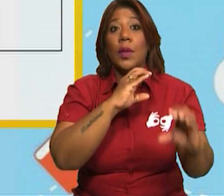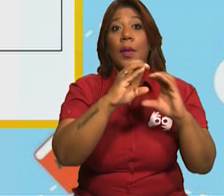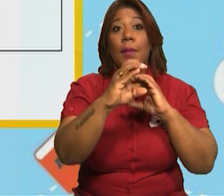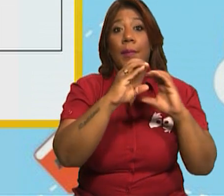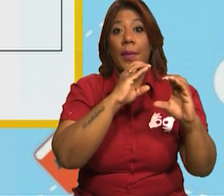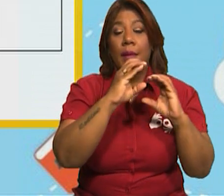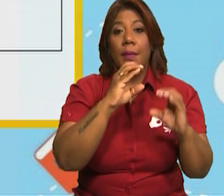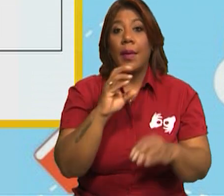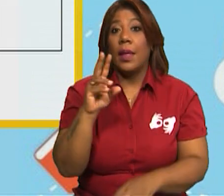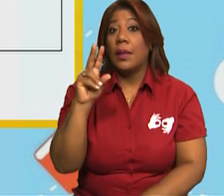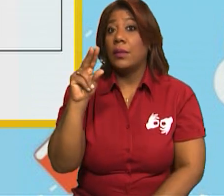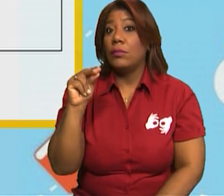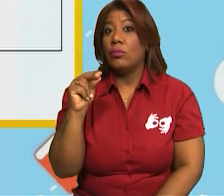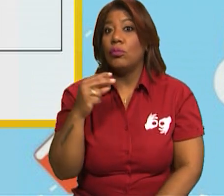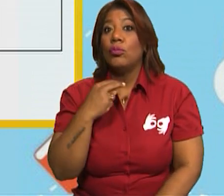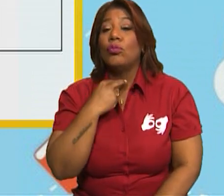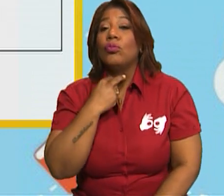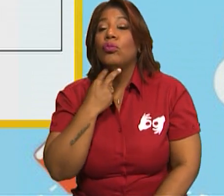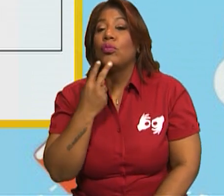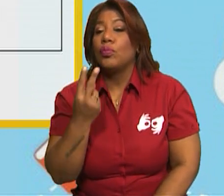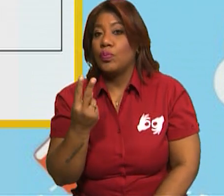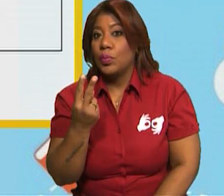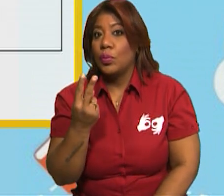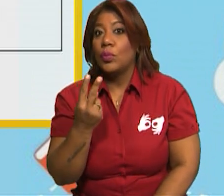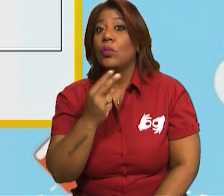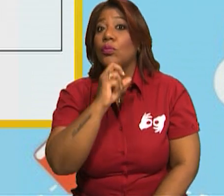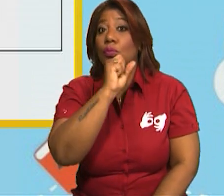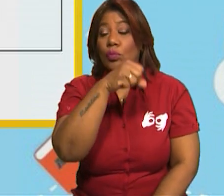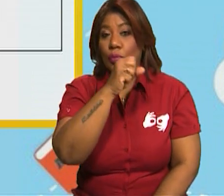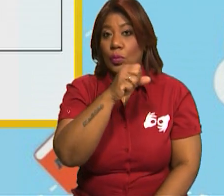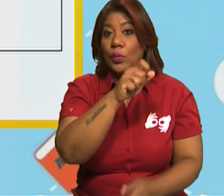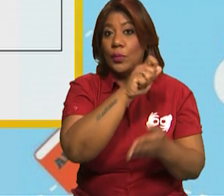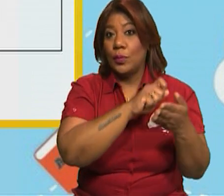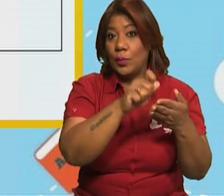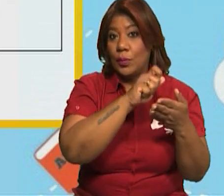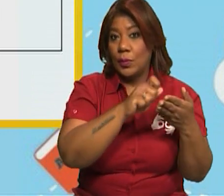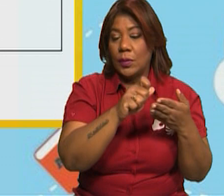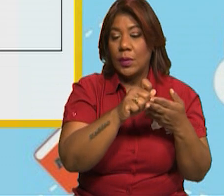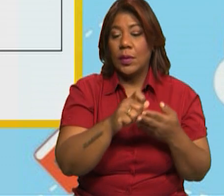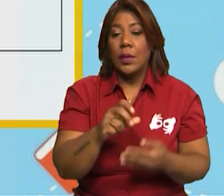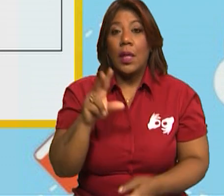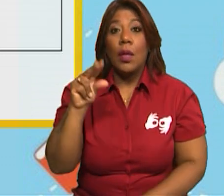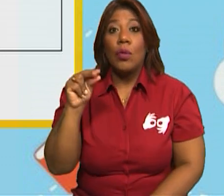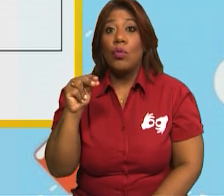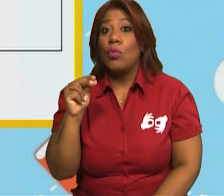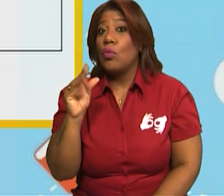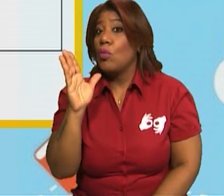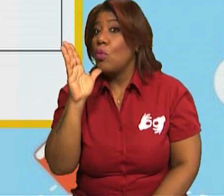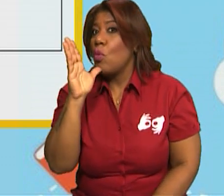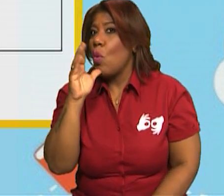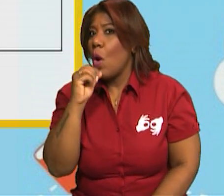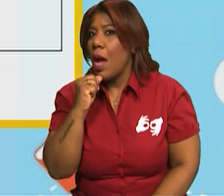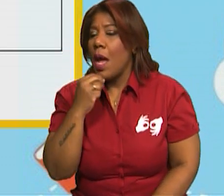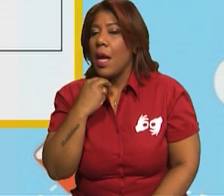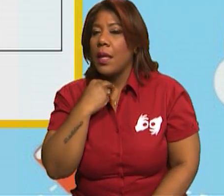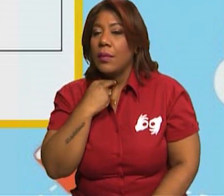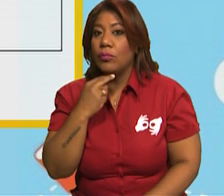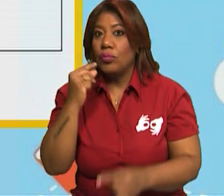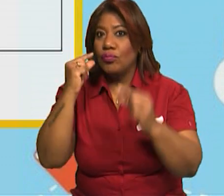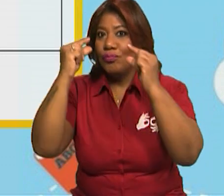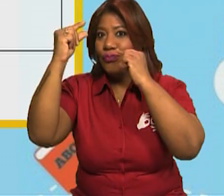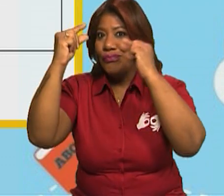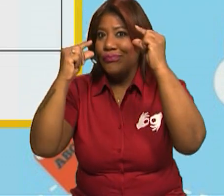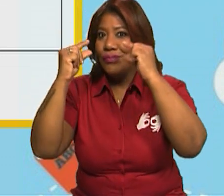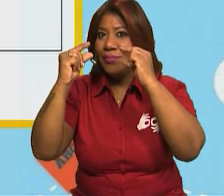verbal. La verbal es oral y escrita. La no verbal es por gestos, imágenes